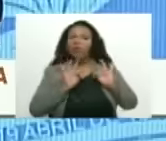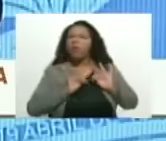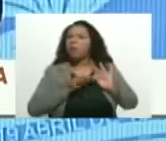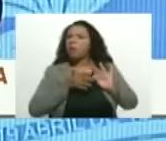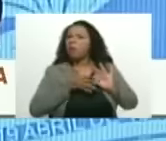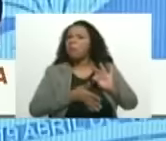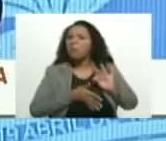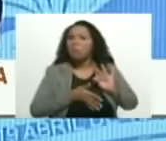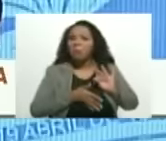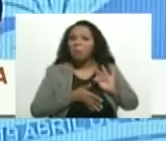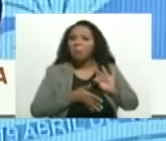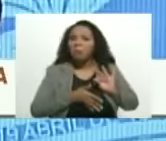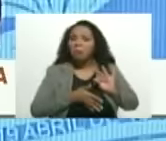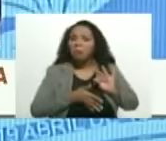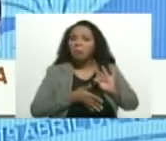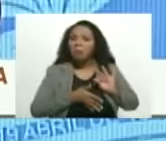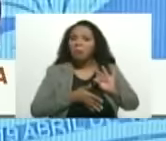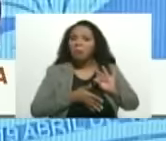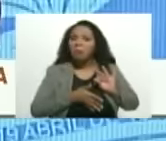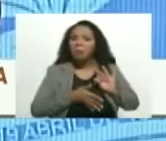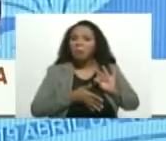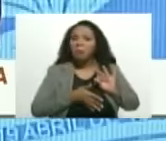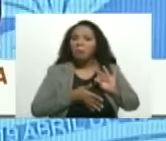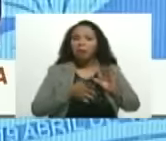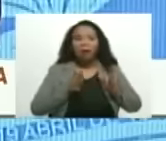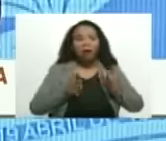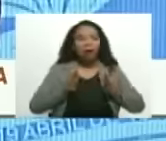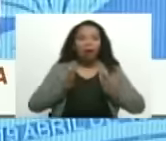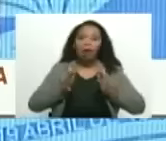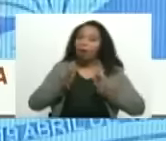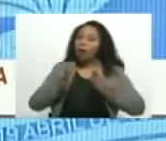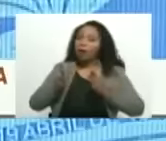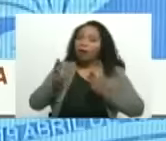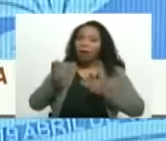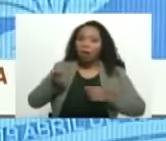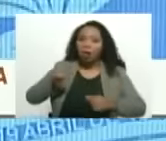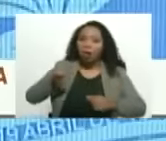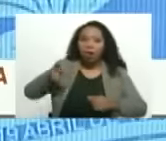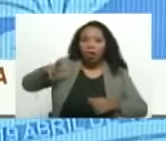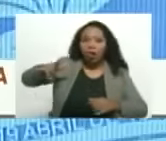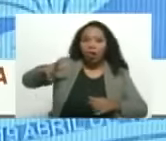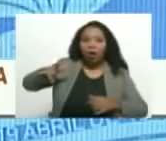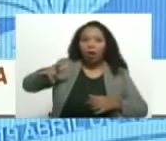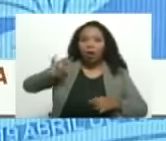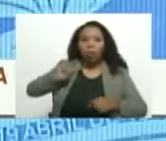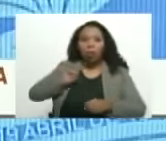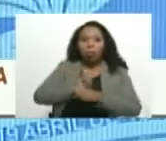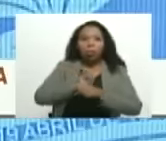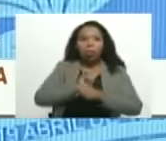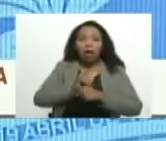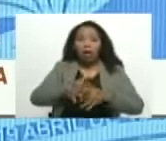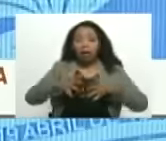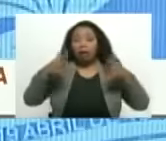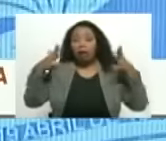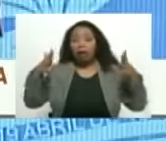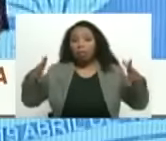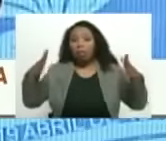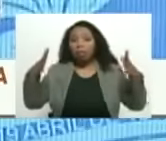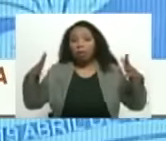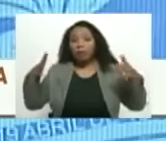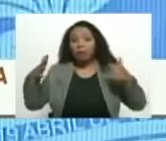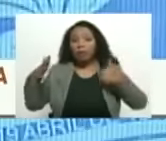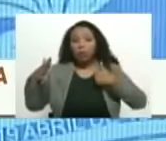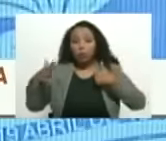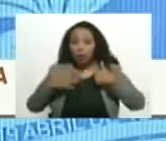de una pantomima, de una farsa, de una estafa gigantesca. Yo